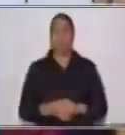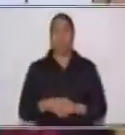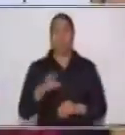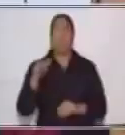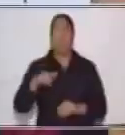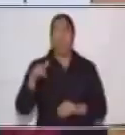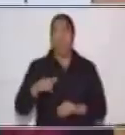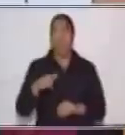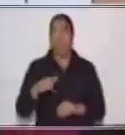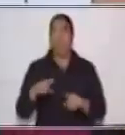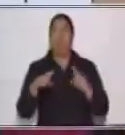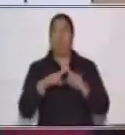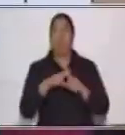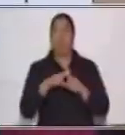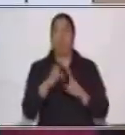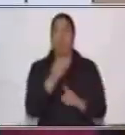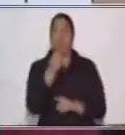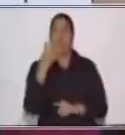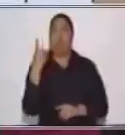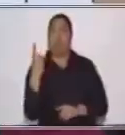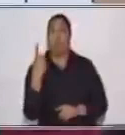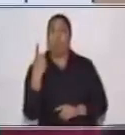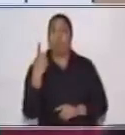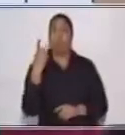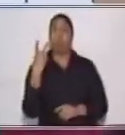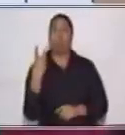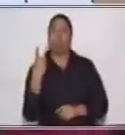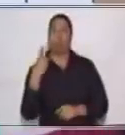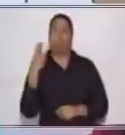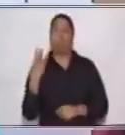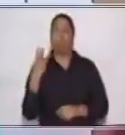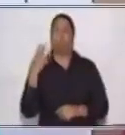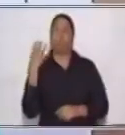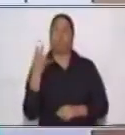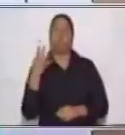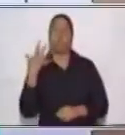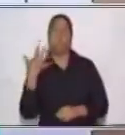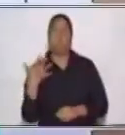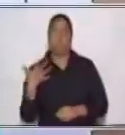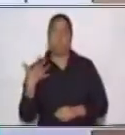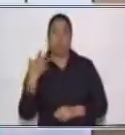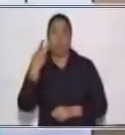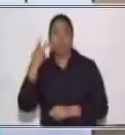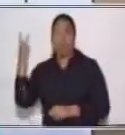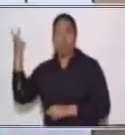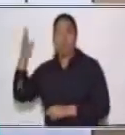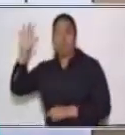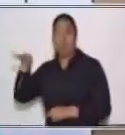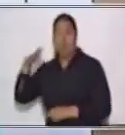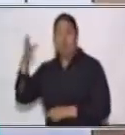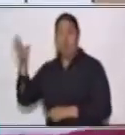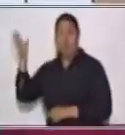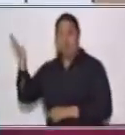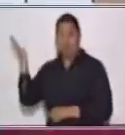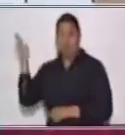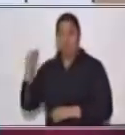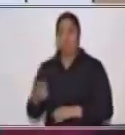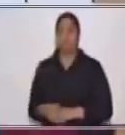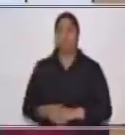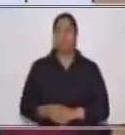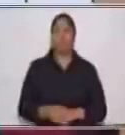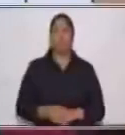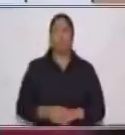tomar son 1, 2, 3, 4 y 5. Entonces vamos a evaluar para